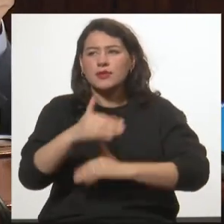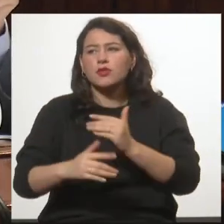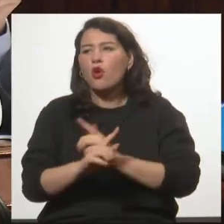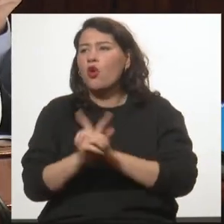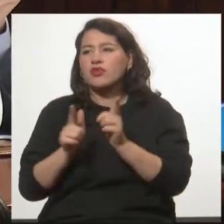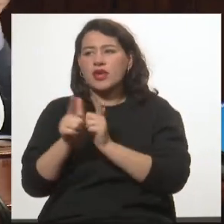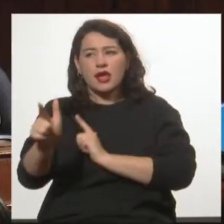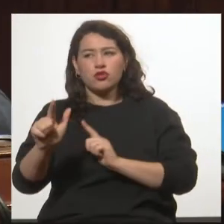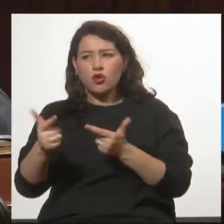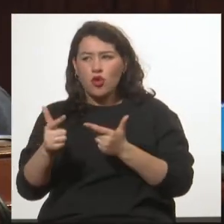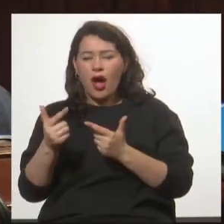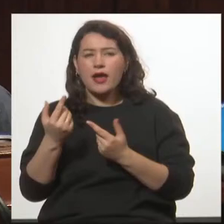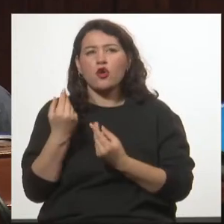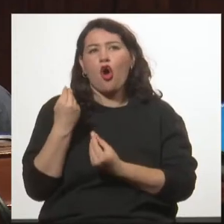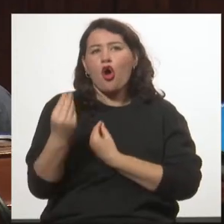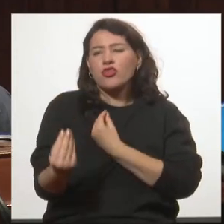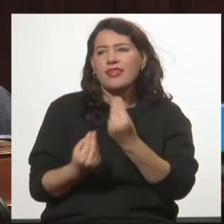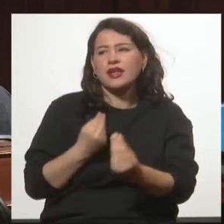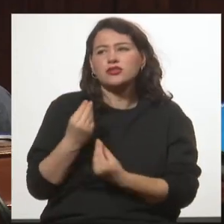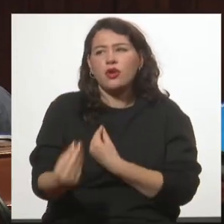esas contrataciones